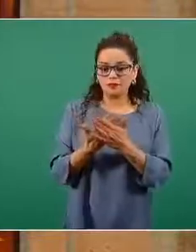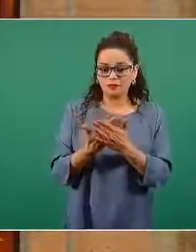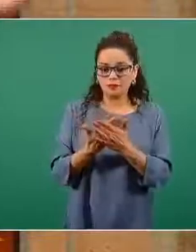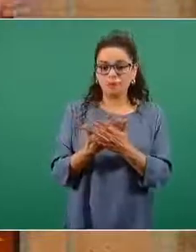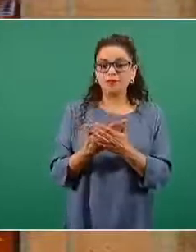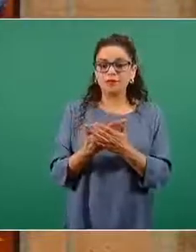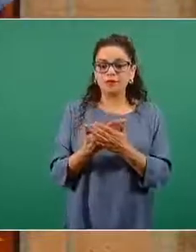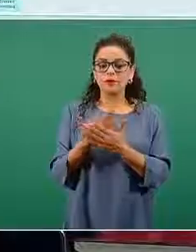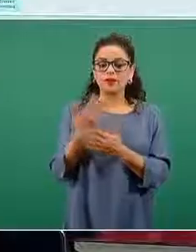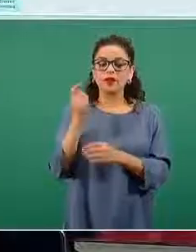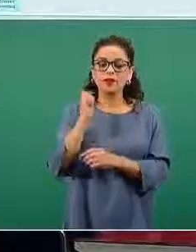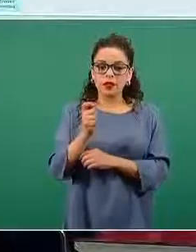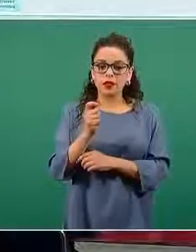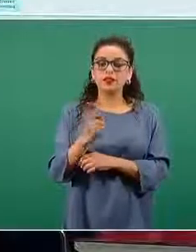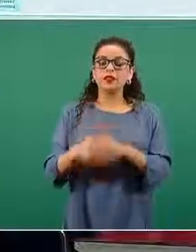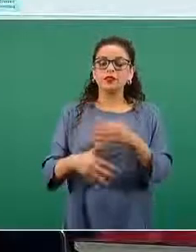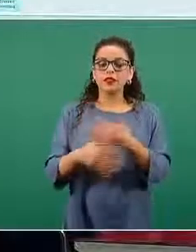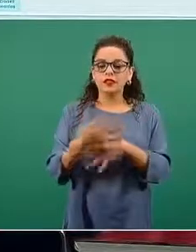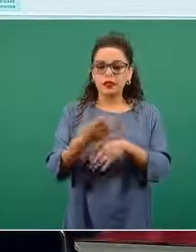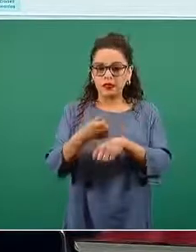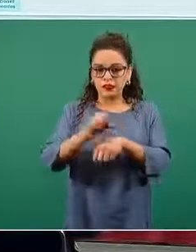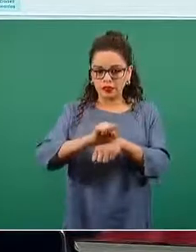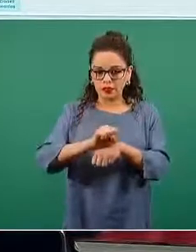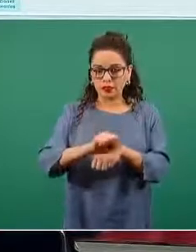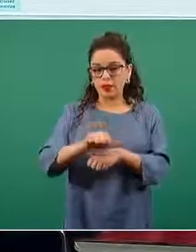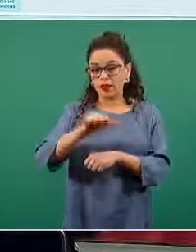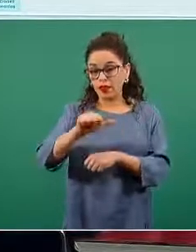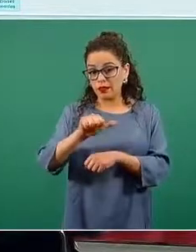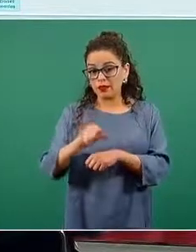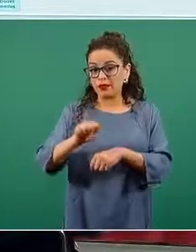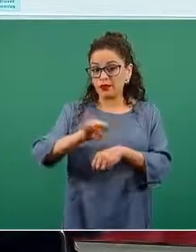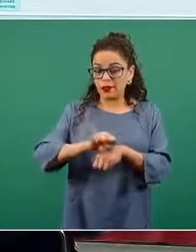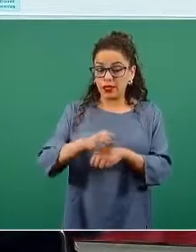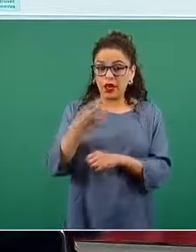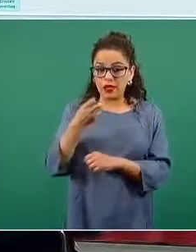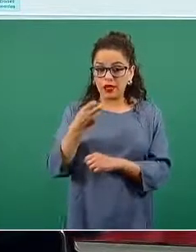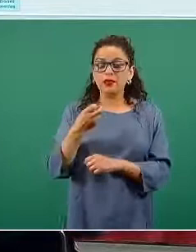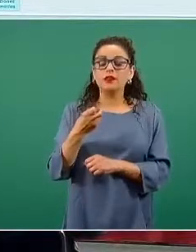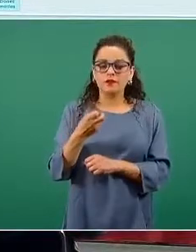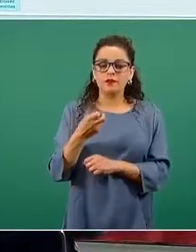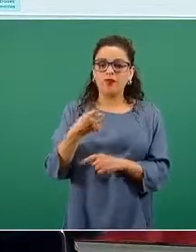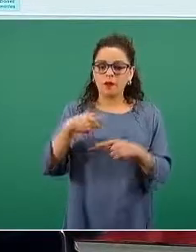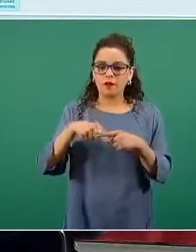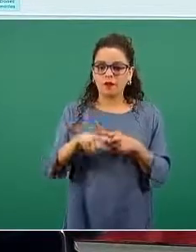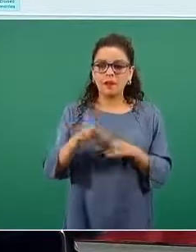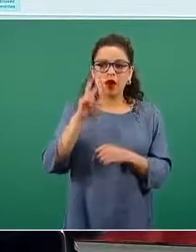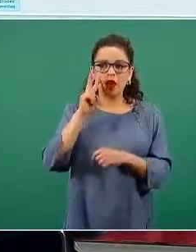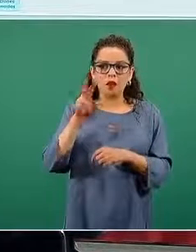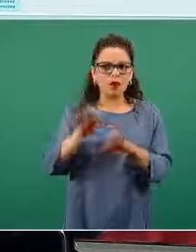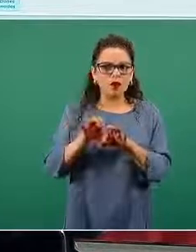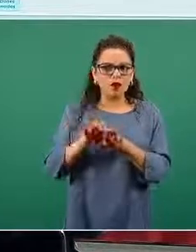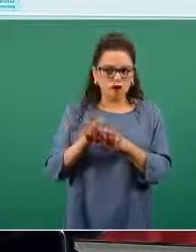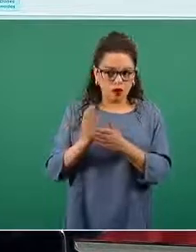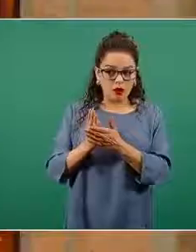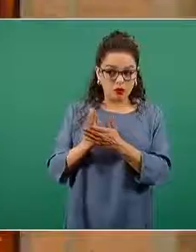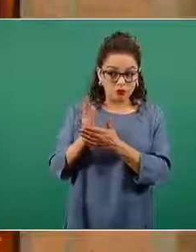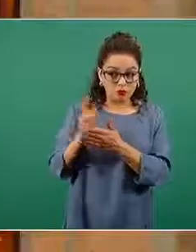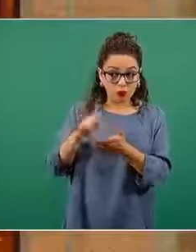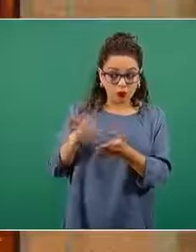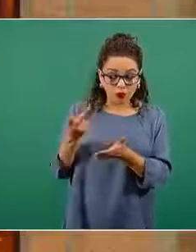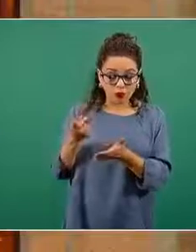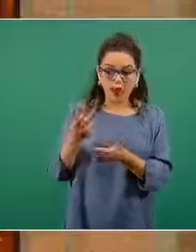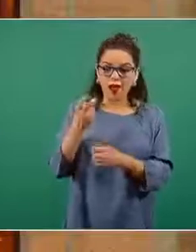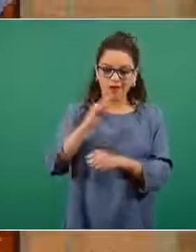la medida que la semana 15 y la semana 16 empiecen obviamente a tener comportamientos. Ahora, otro punto